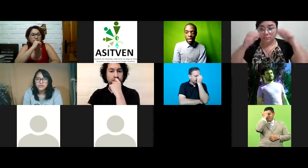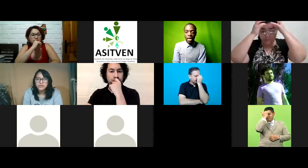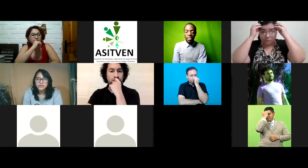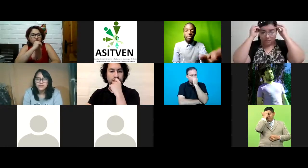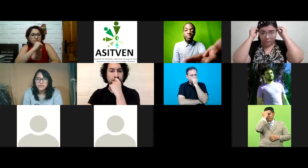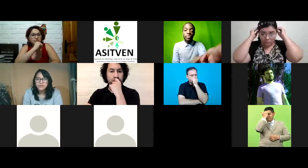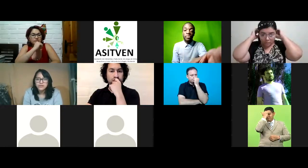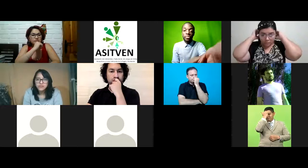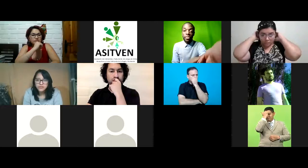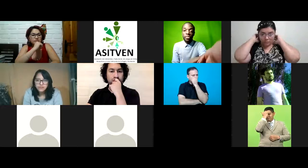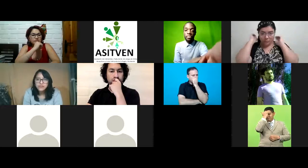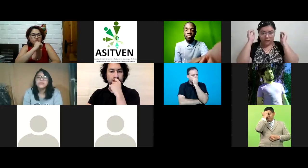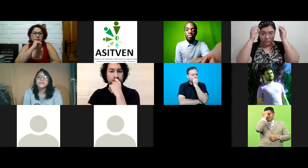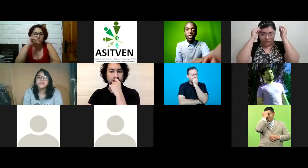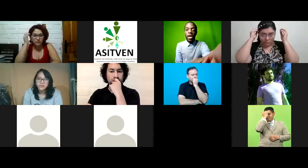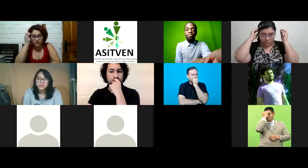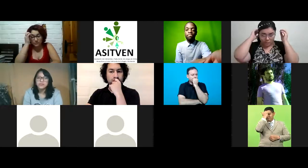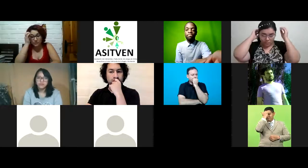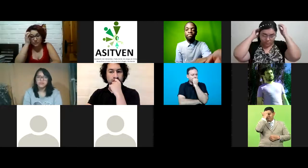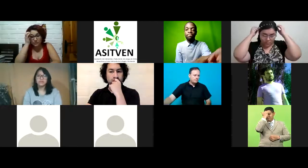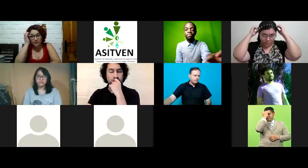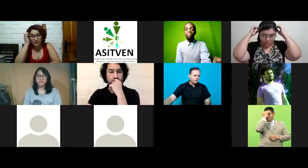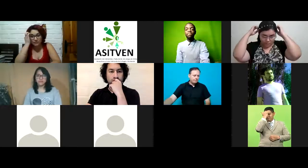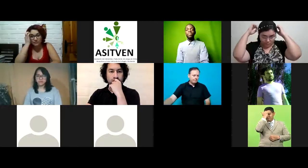de mañana. ¿Ok?